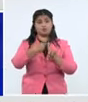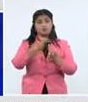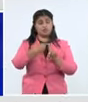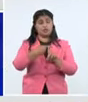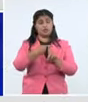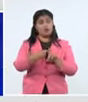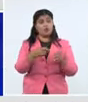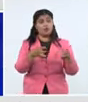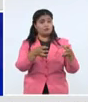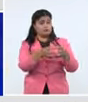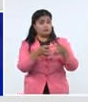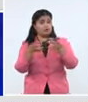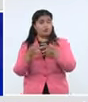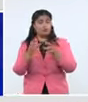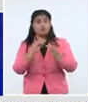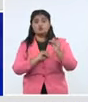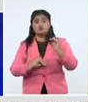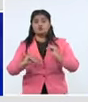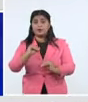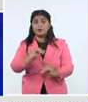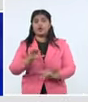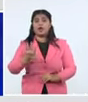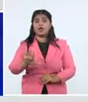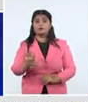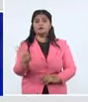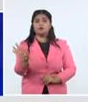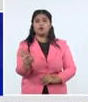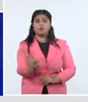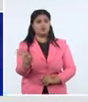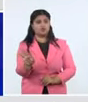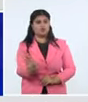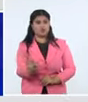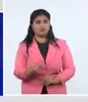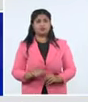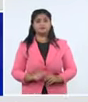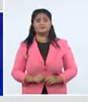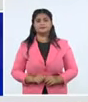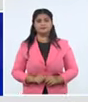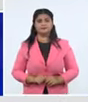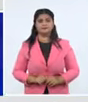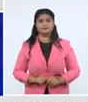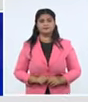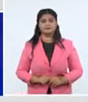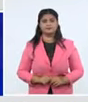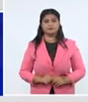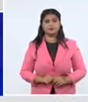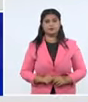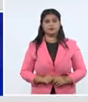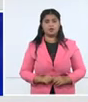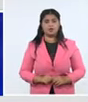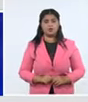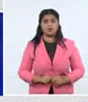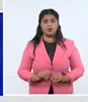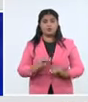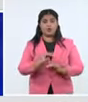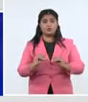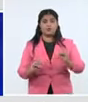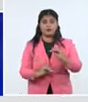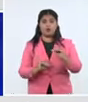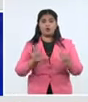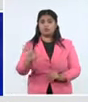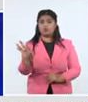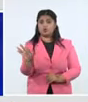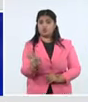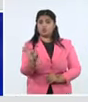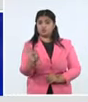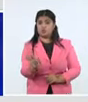analizadas superior al 5%. Por debajo de este 5% quedaron Cienfuegos